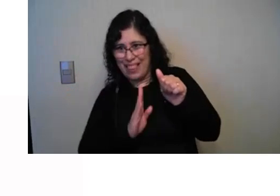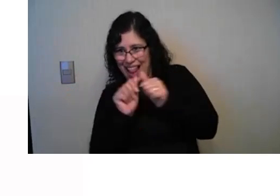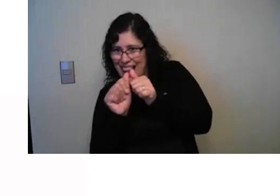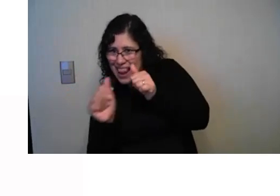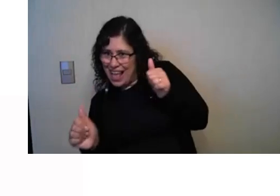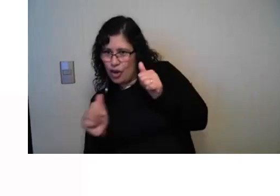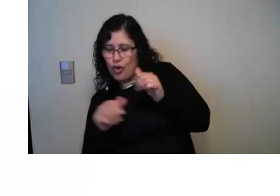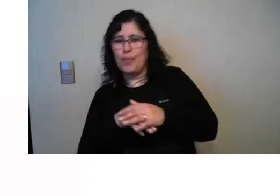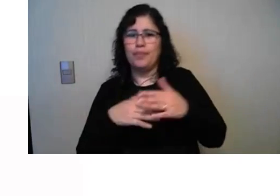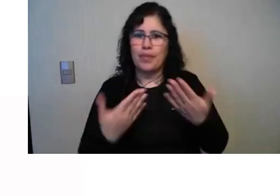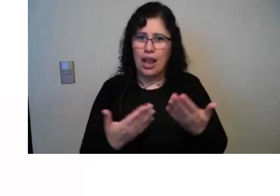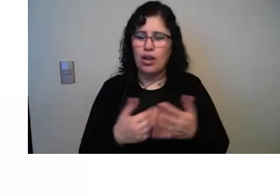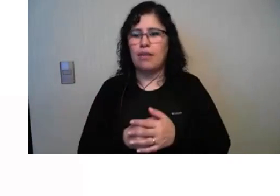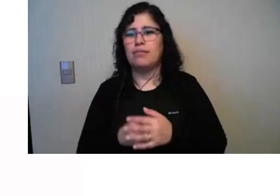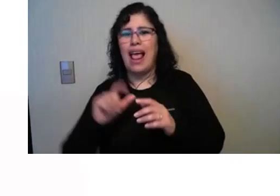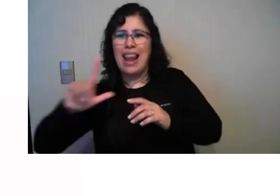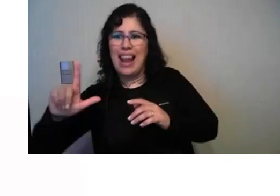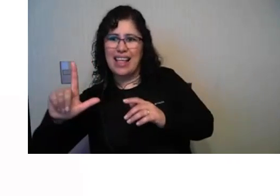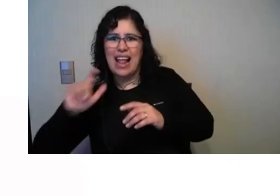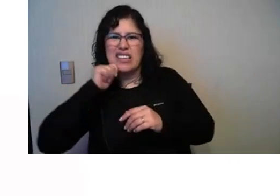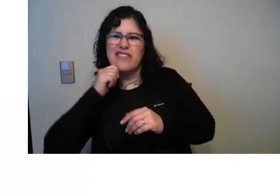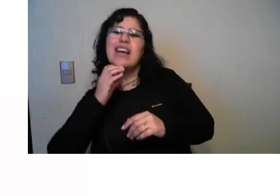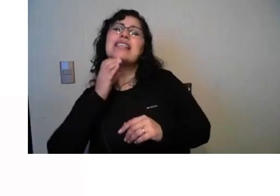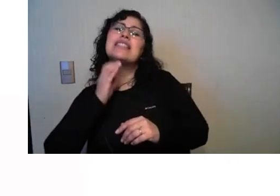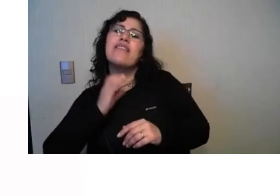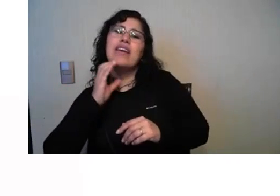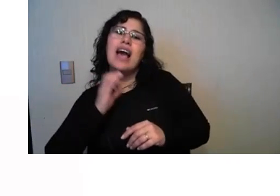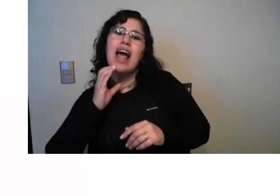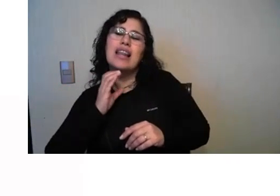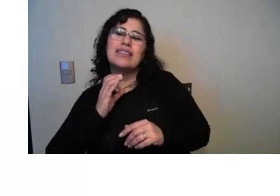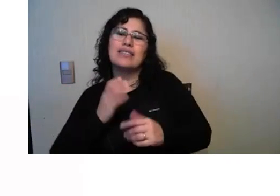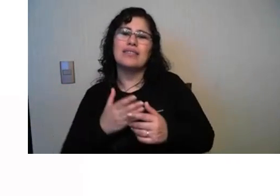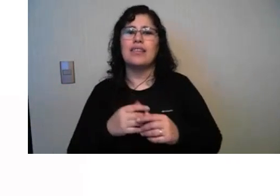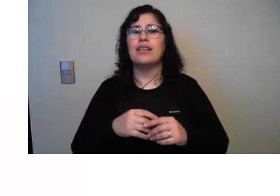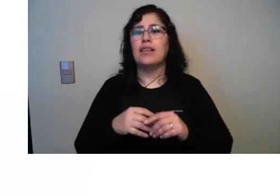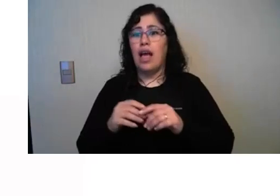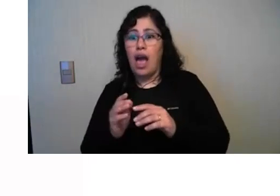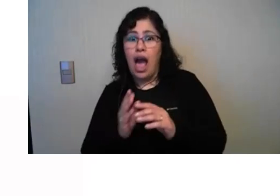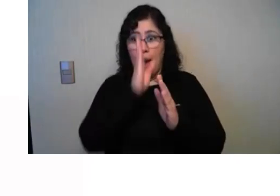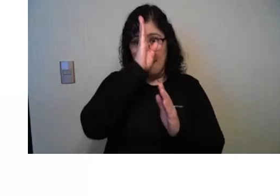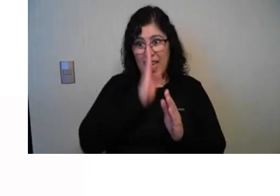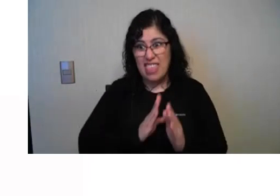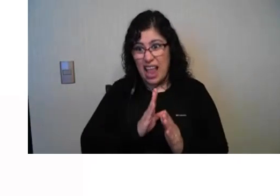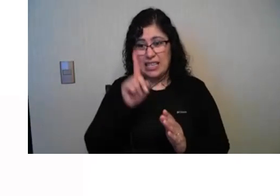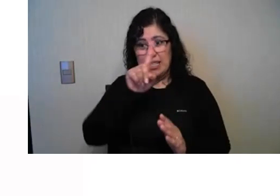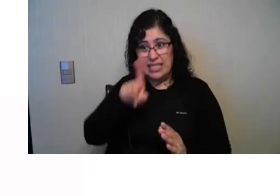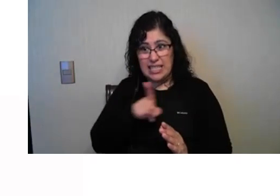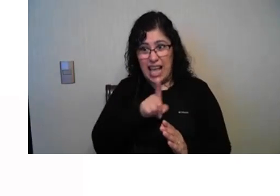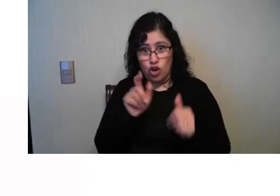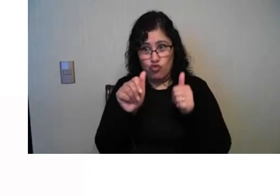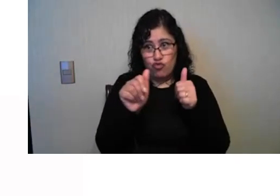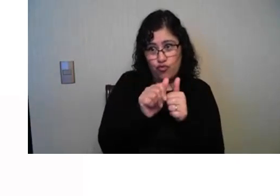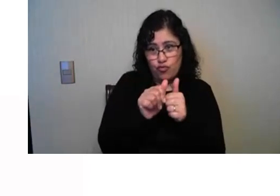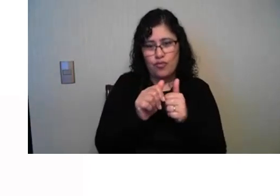laterales corresponden a las cervicales y las más mediales a las sacros y lumbares. Recuerden que cuando yo comparo lateral y medial, tengo que tener los